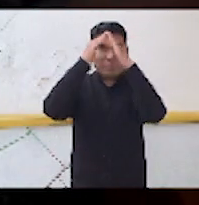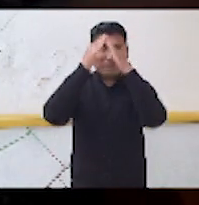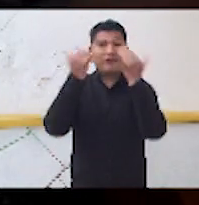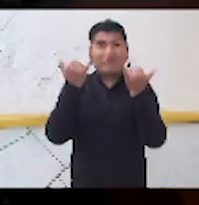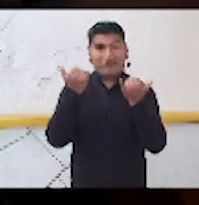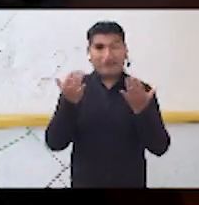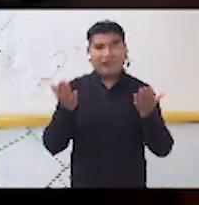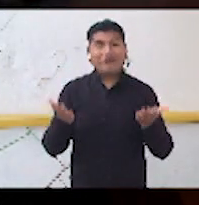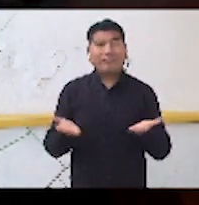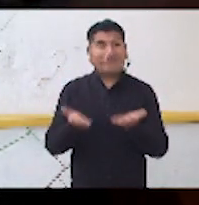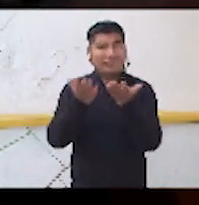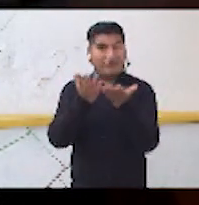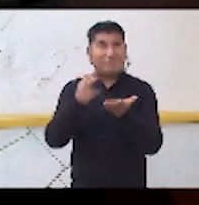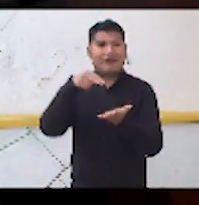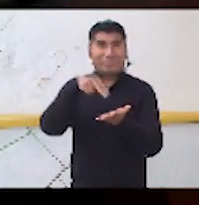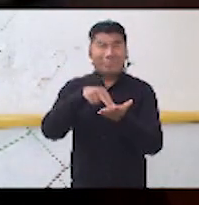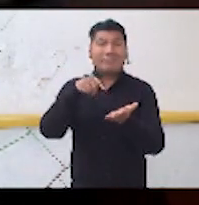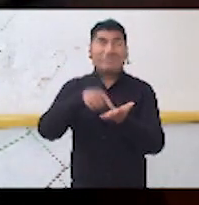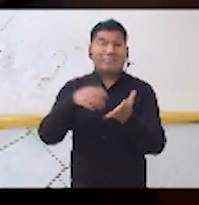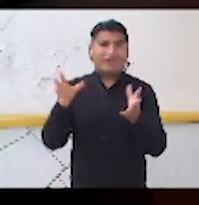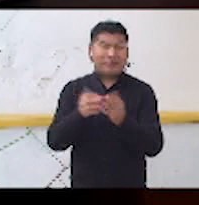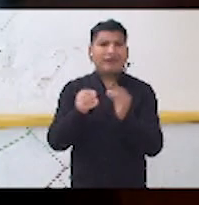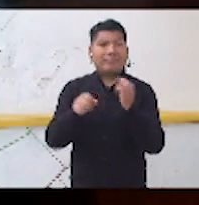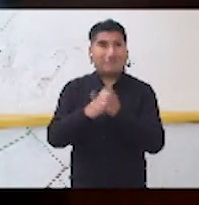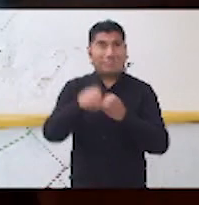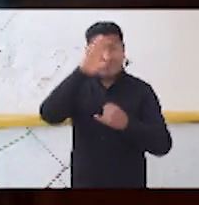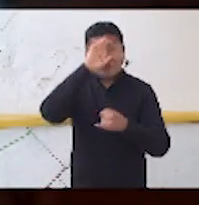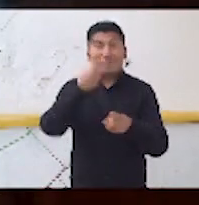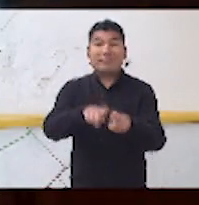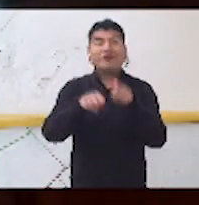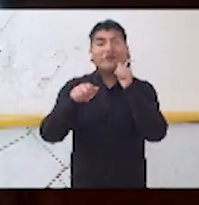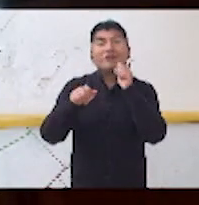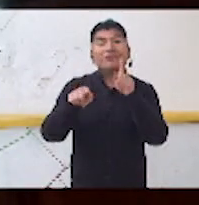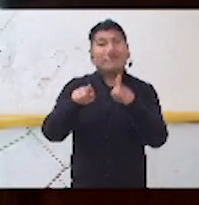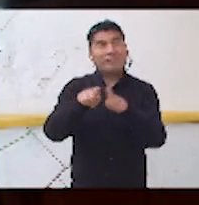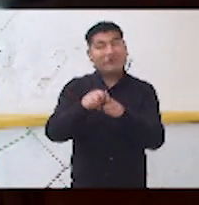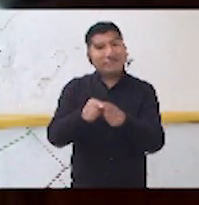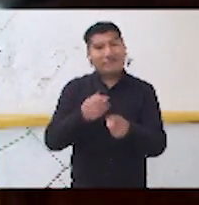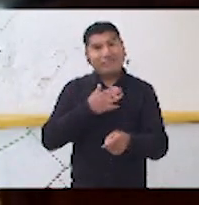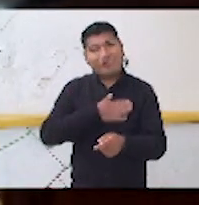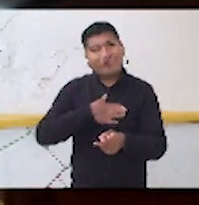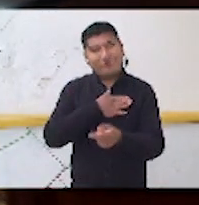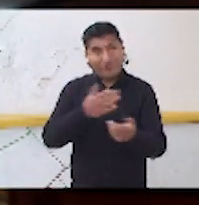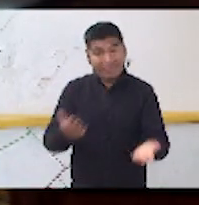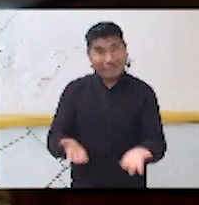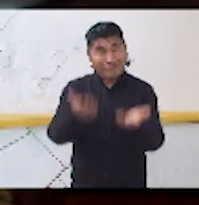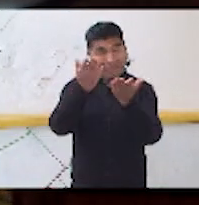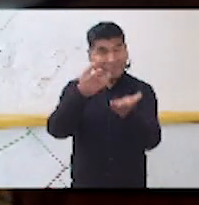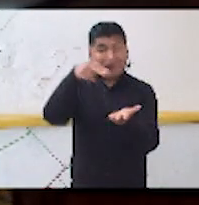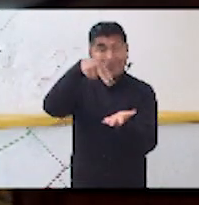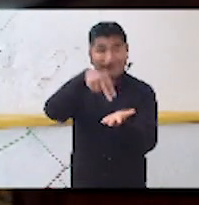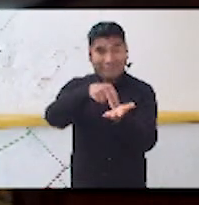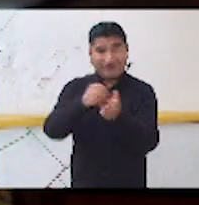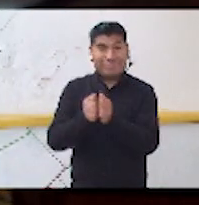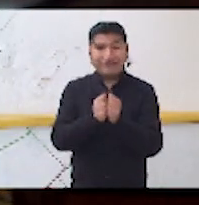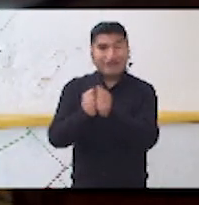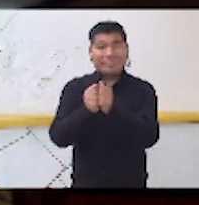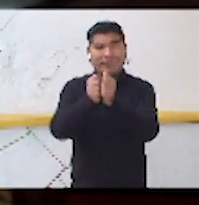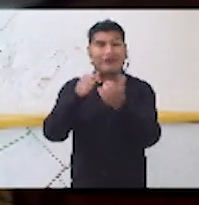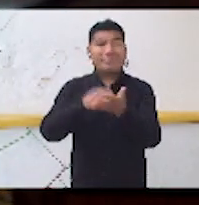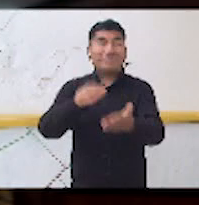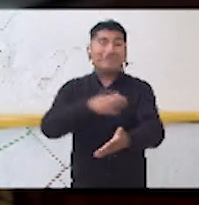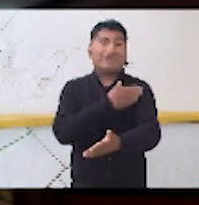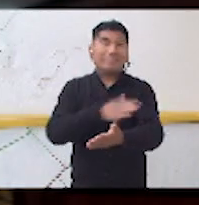dispongámonos a celebrar esta Eucaristía. Hermanas y hermanos, les invito a que nos pongamos de pie y acompañemos en este